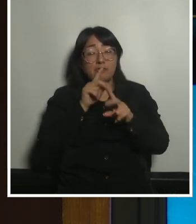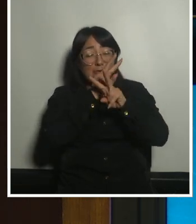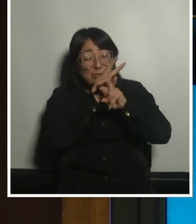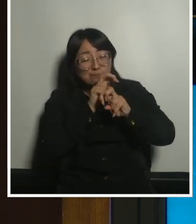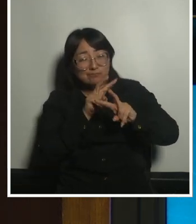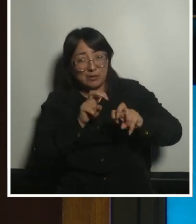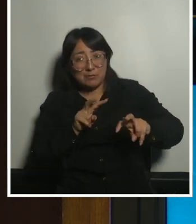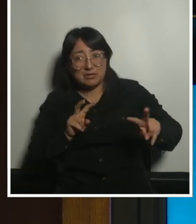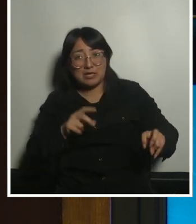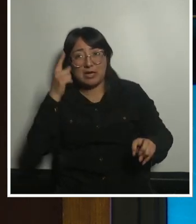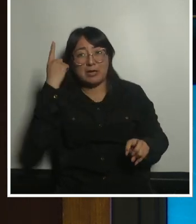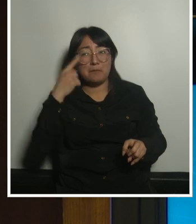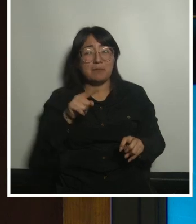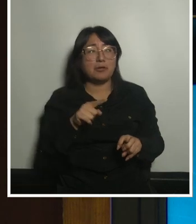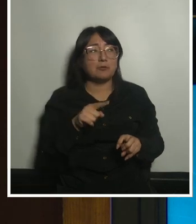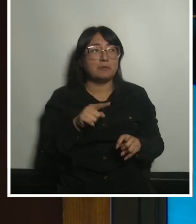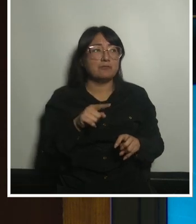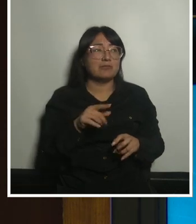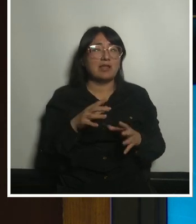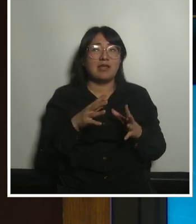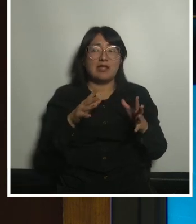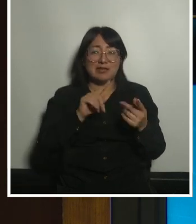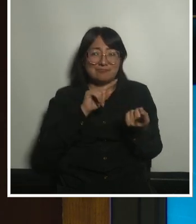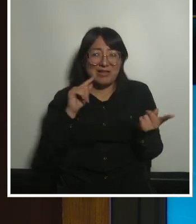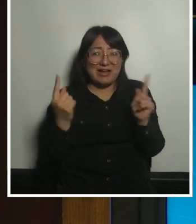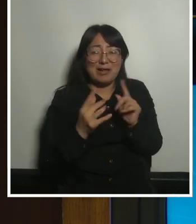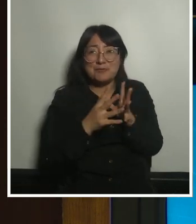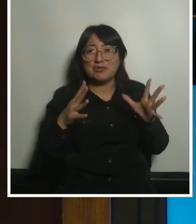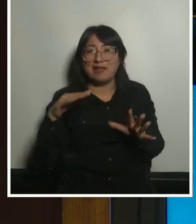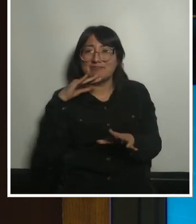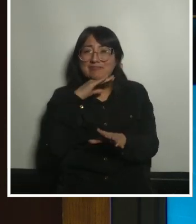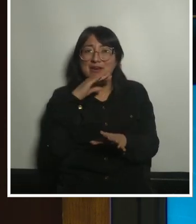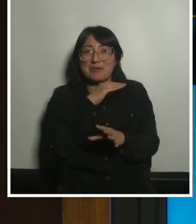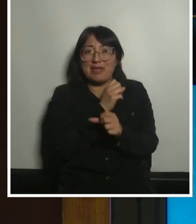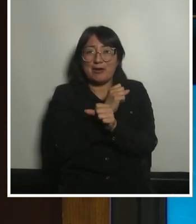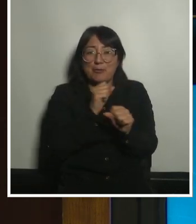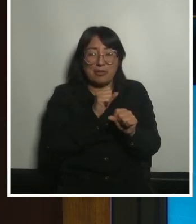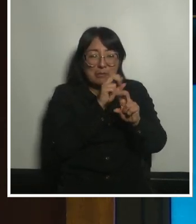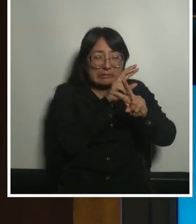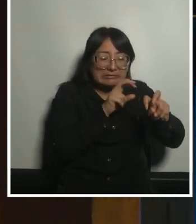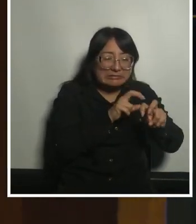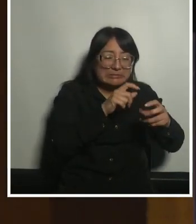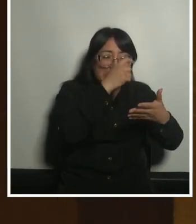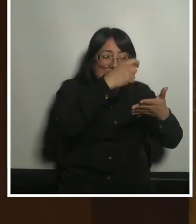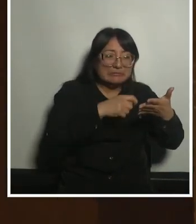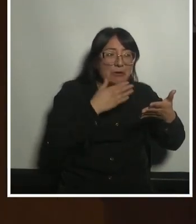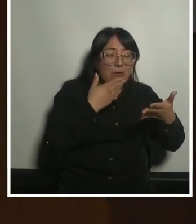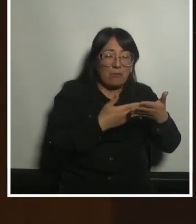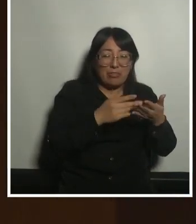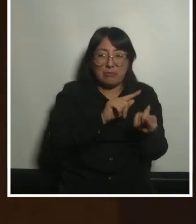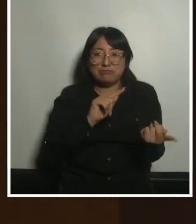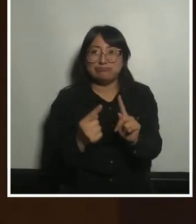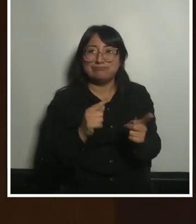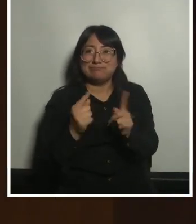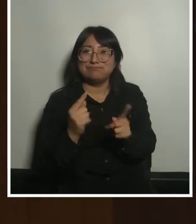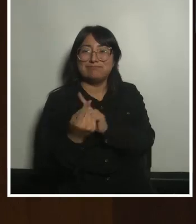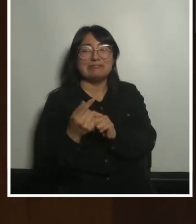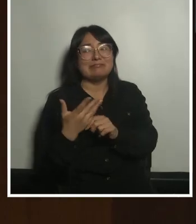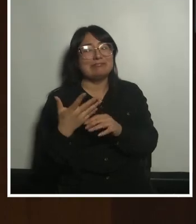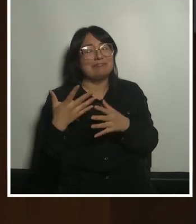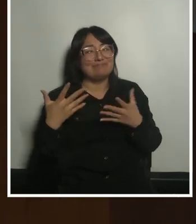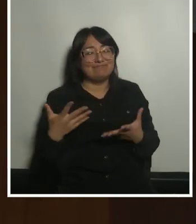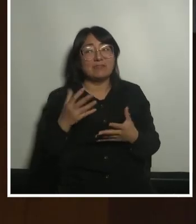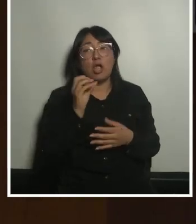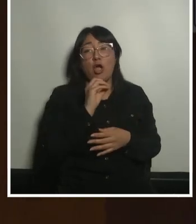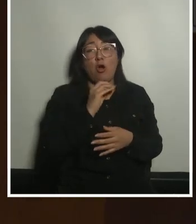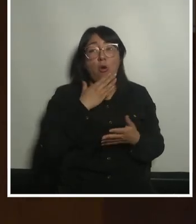pero las dinámicas son tan rápidas, son tan intensas, que no alcanzamos a generar diagnósticos cuando ya está viniendo el siguiente cambio. O